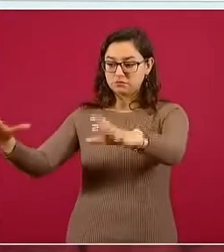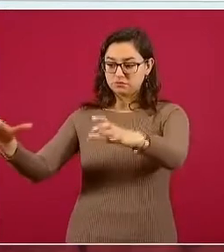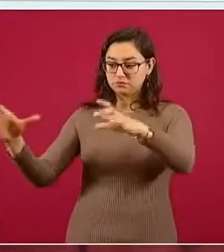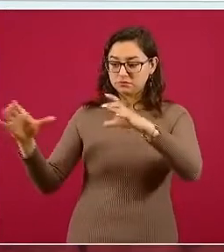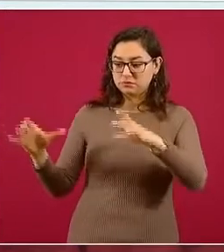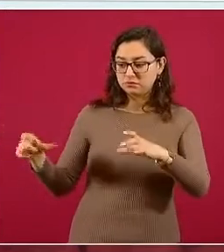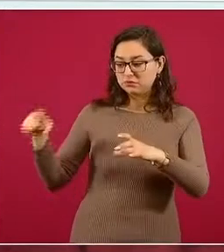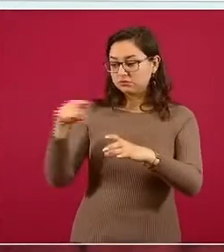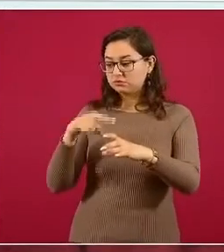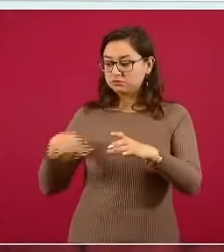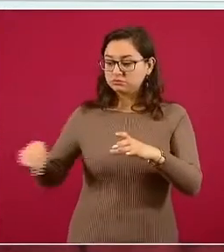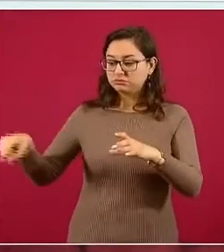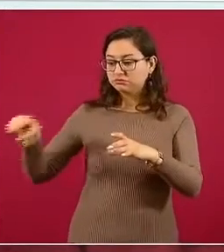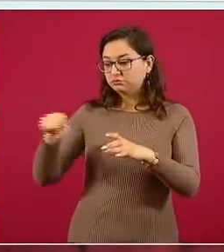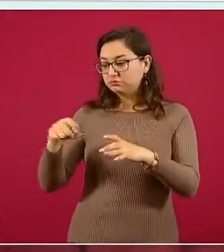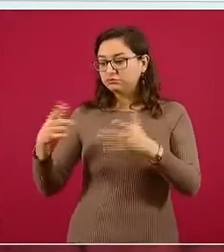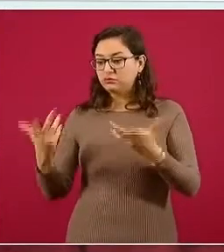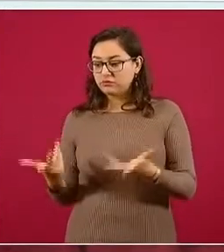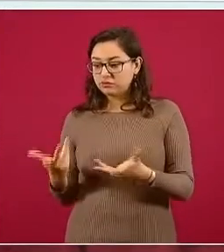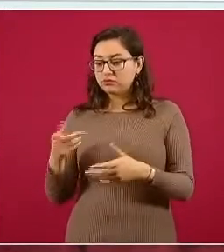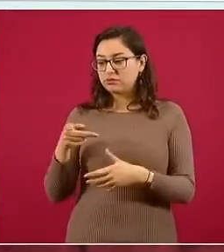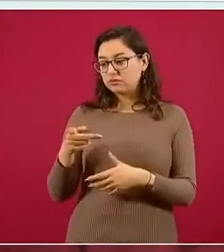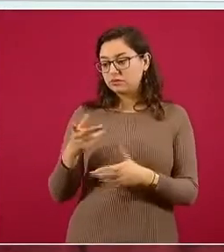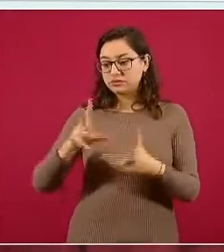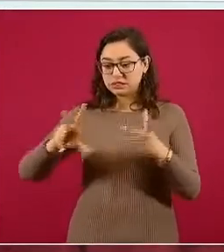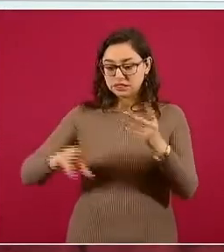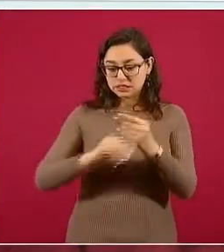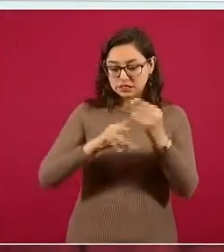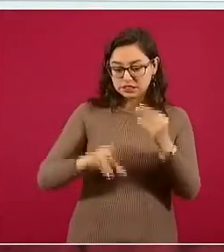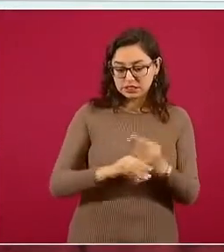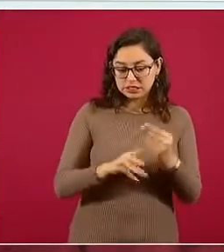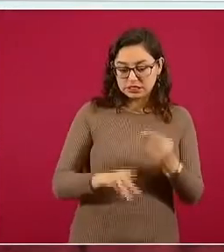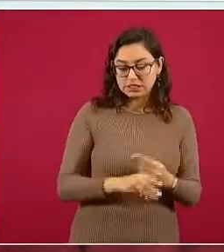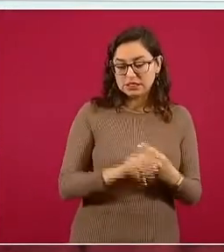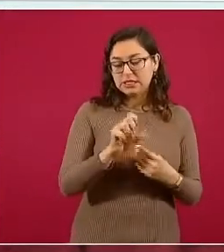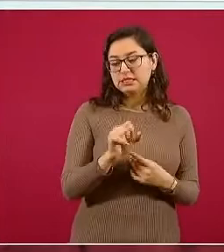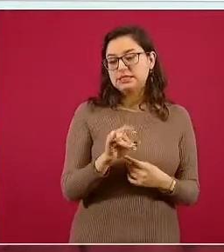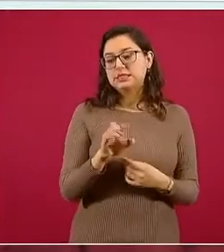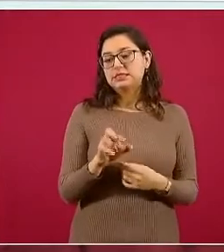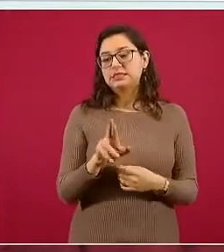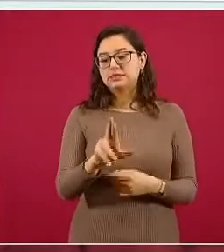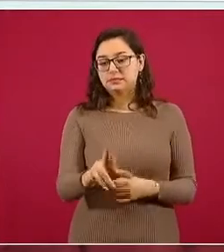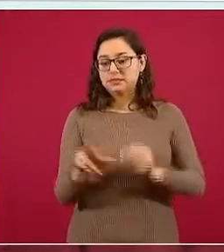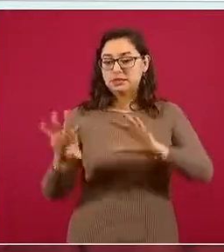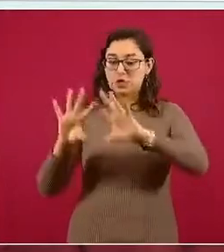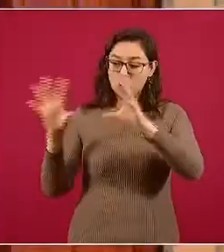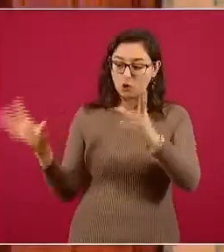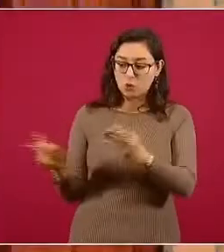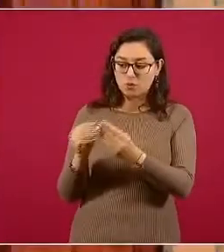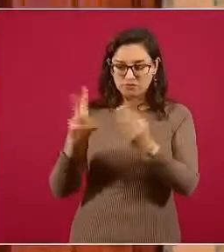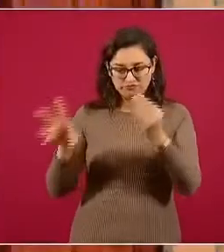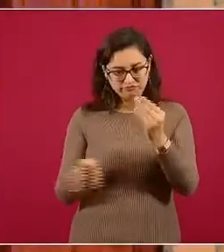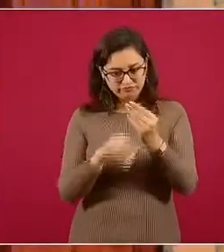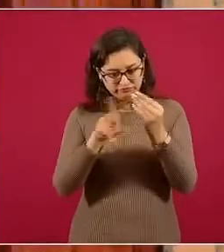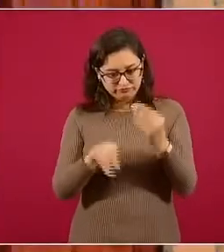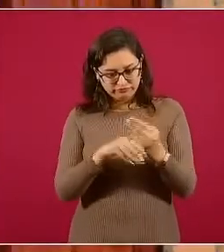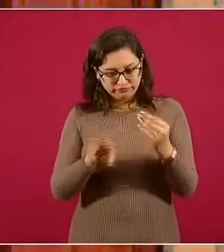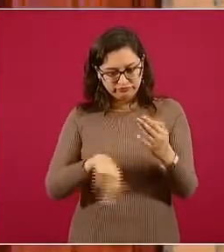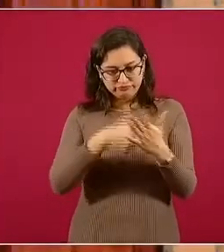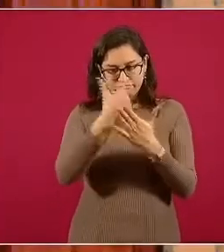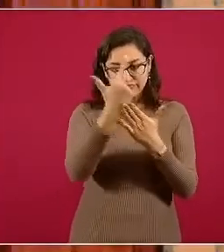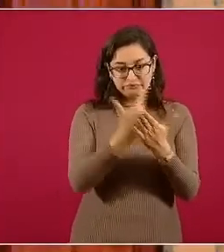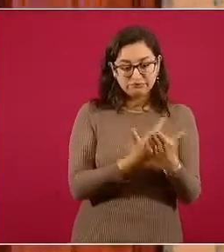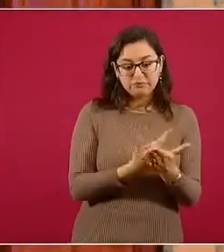herramienta informática en línea que es el SISBER. De este gran total de personas